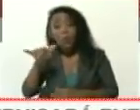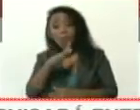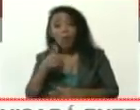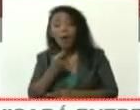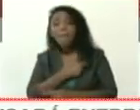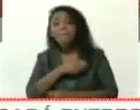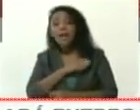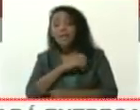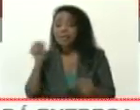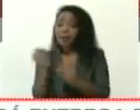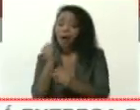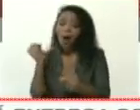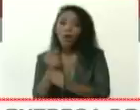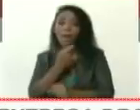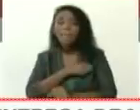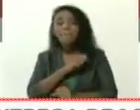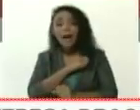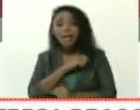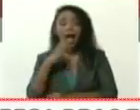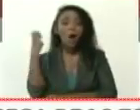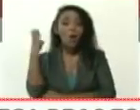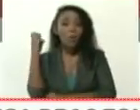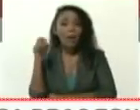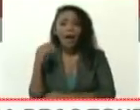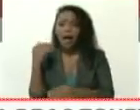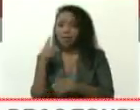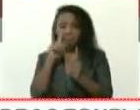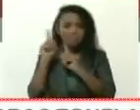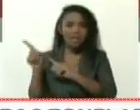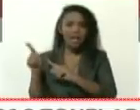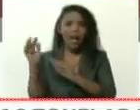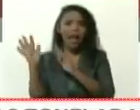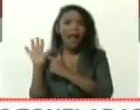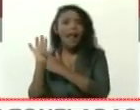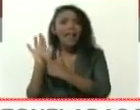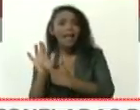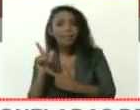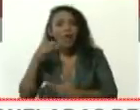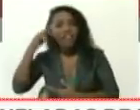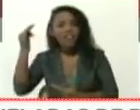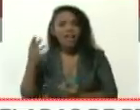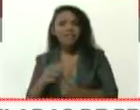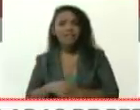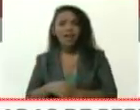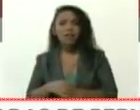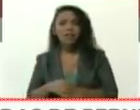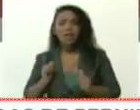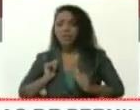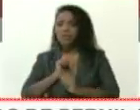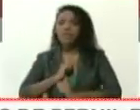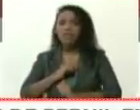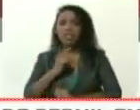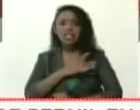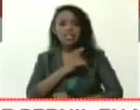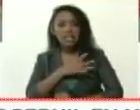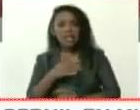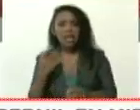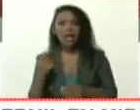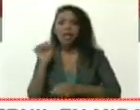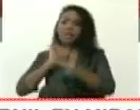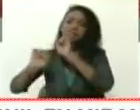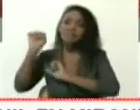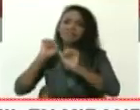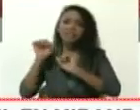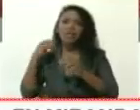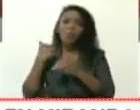los trabajadores de España, de Europa. Ahí están en Francia, una revolución, los chalecos amarillos, ahí están en Chile, y son muchas las señales que